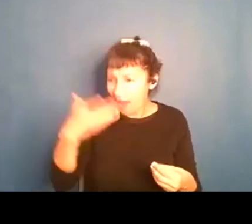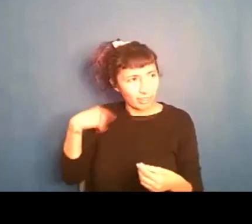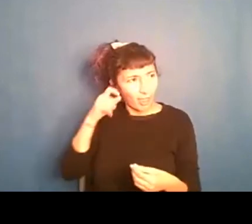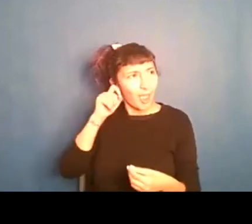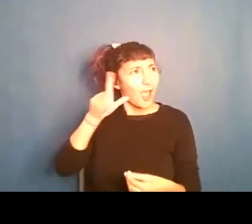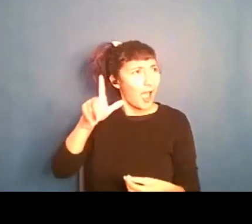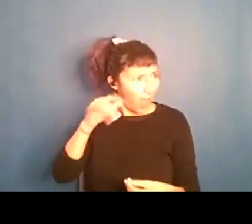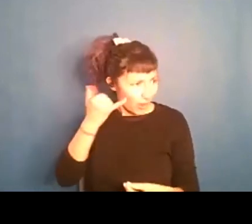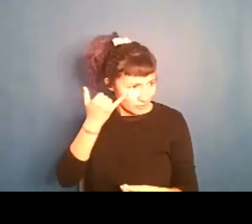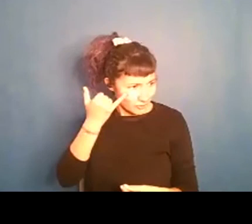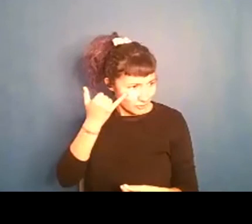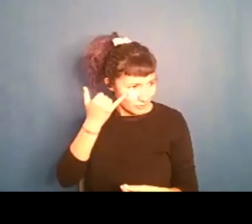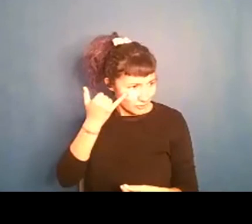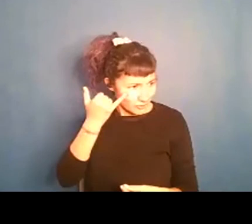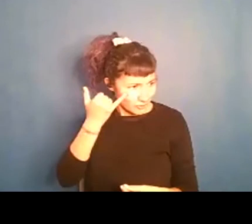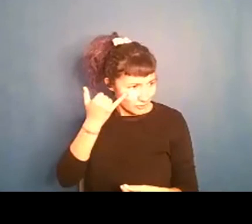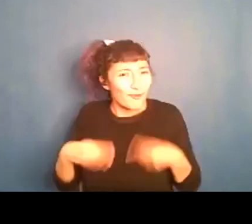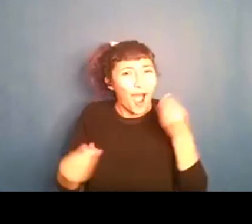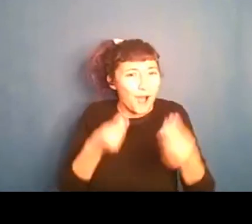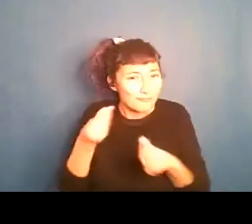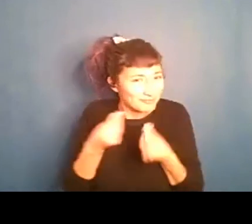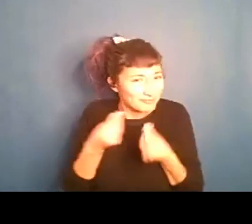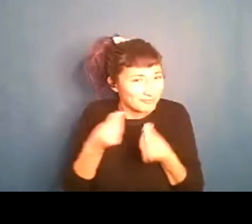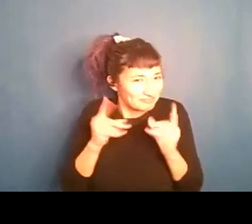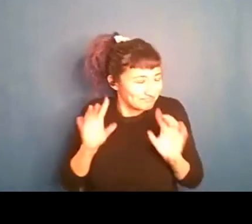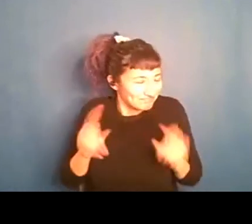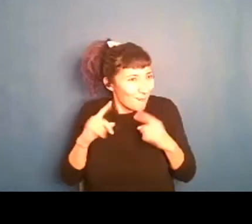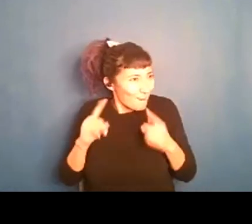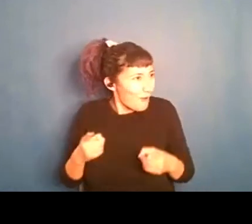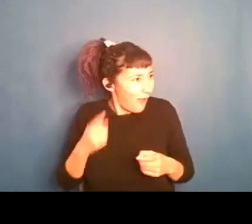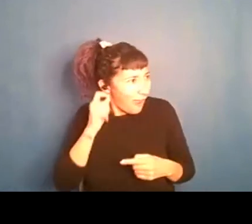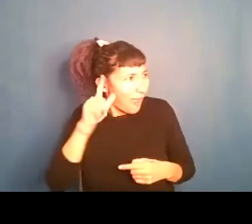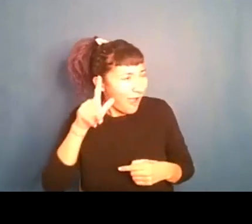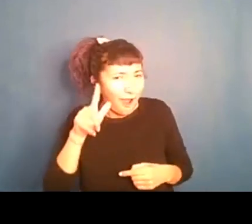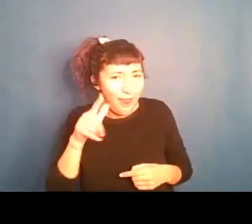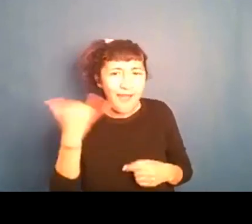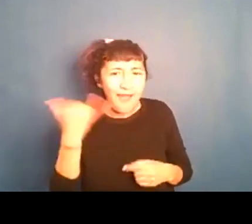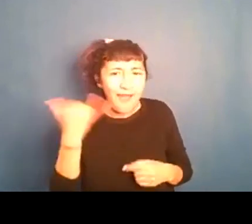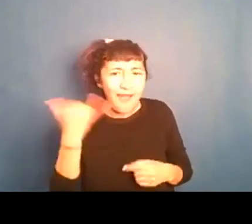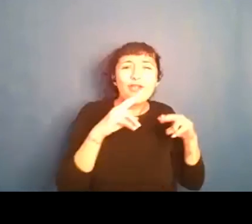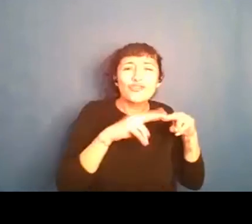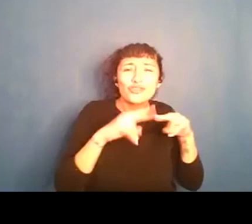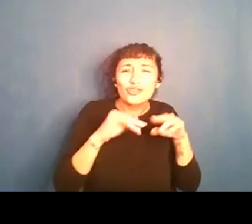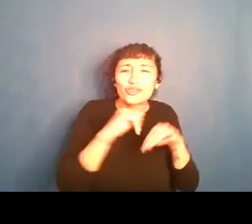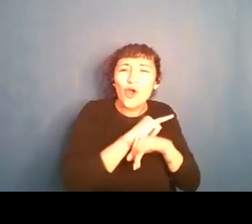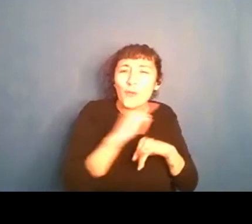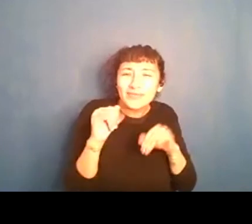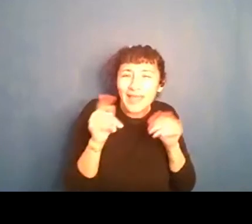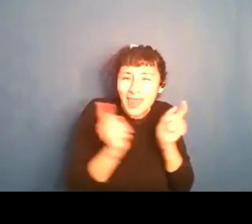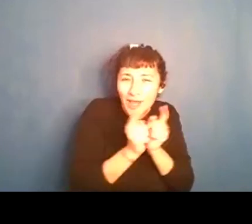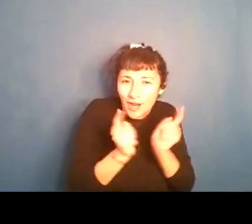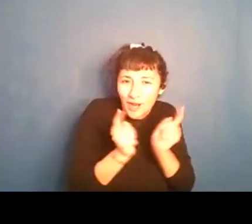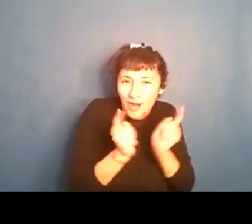saber que así se hacía. En un mini documental y en algunos videos. Entonces, la pregunta